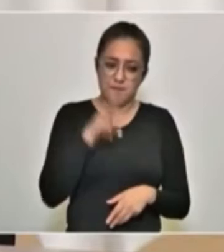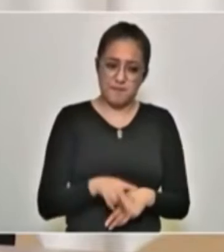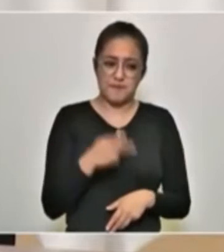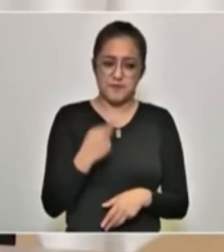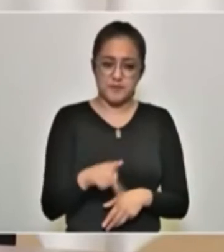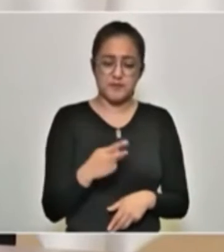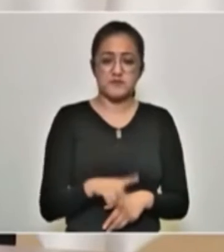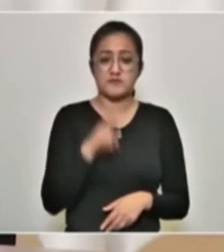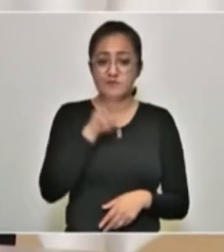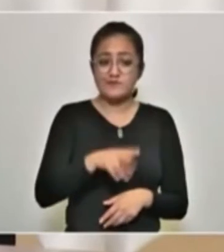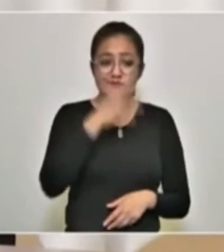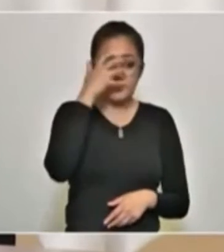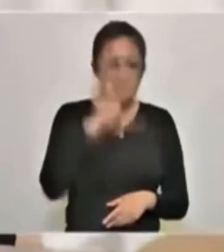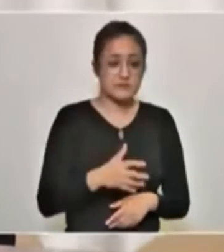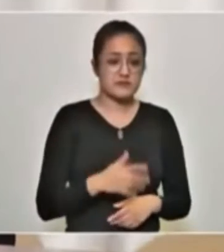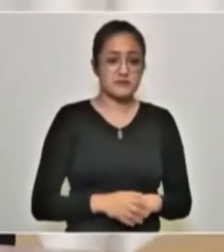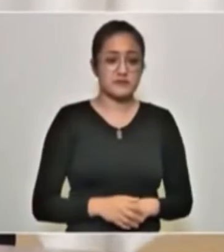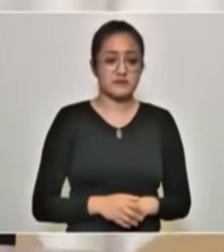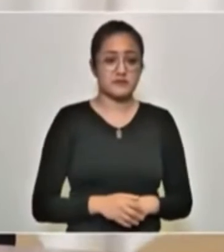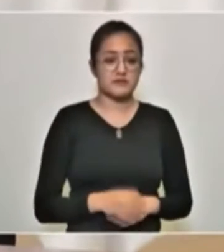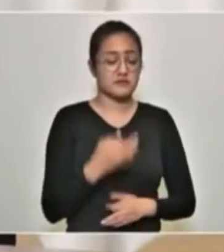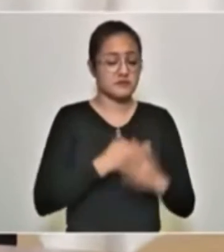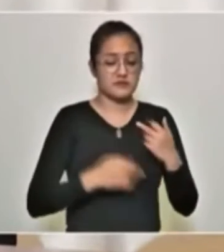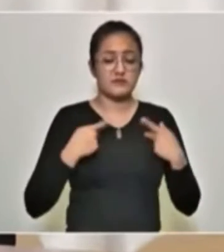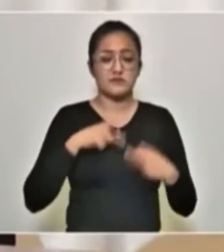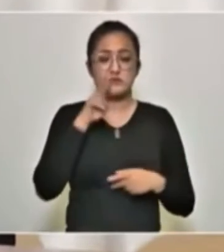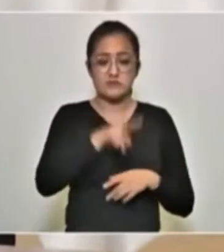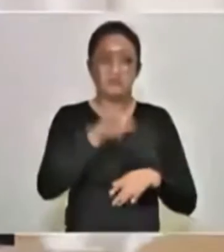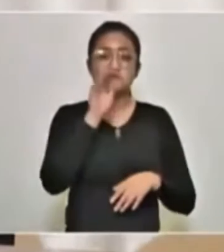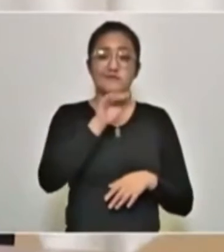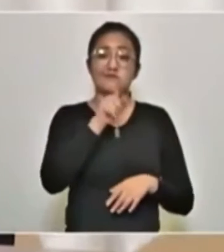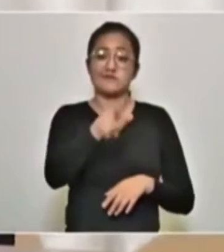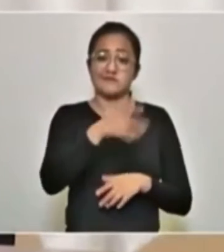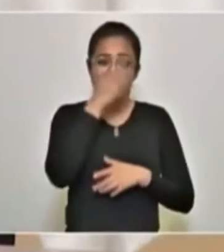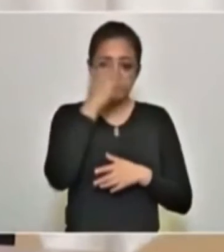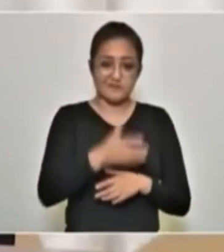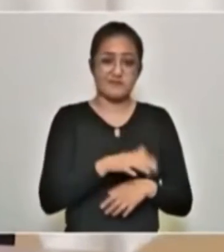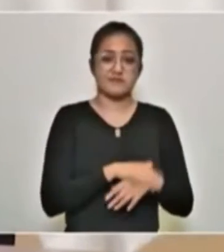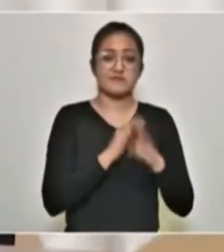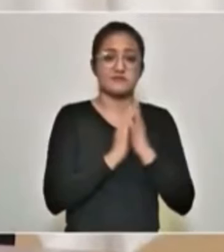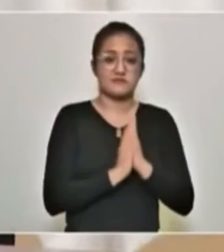Esto es en serio, sociedad poblana, es en serio.